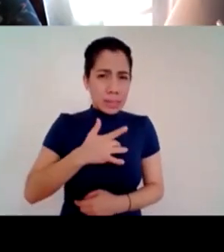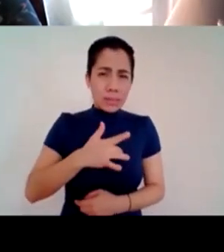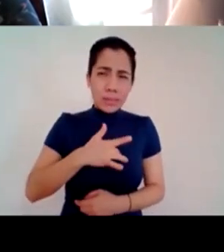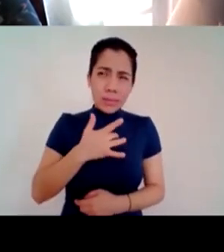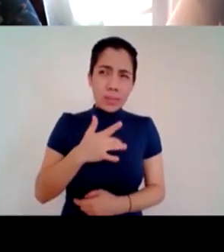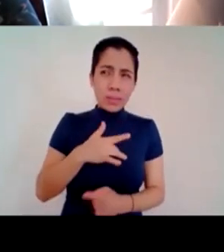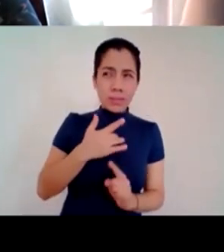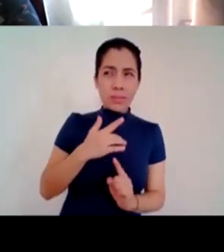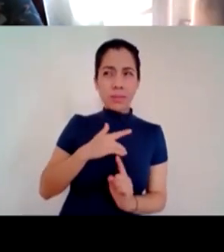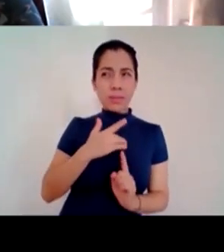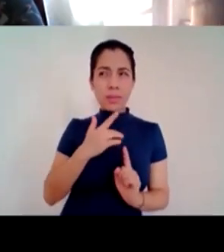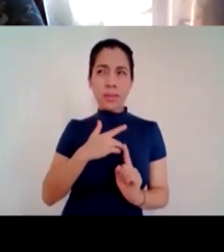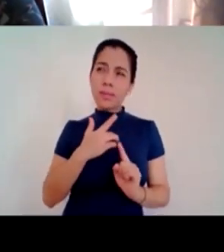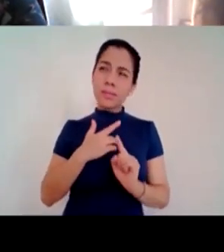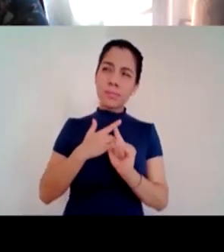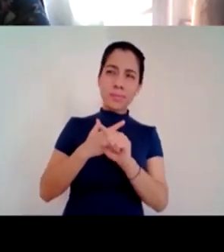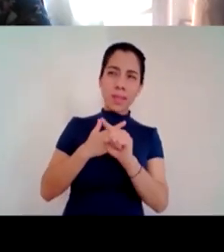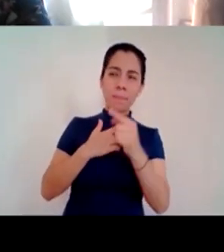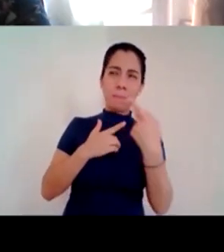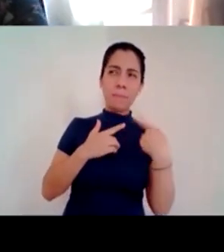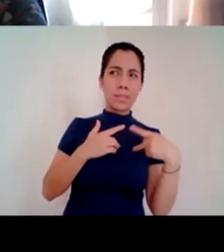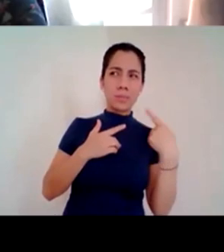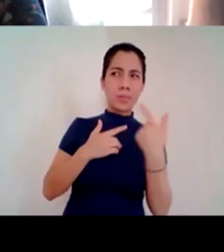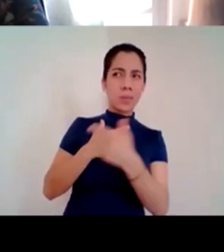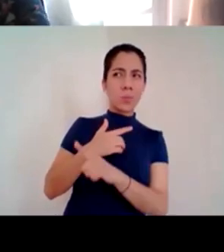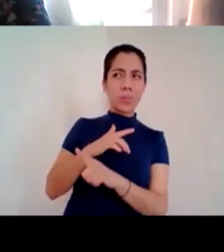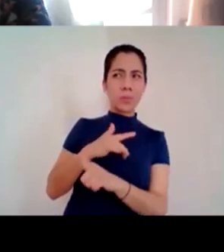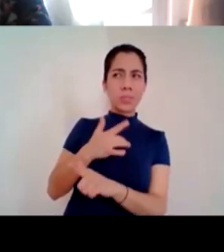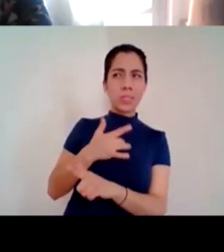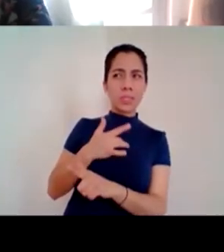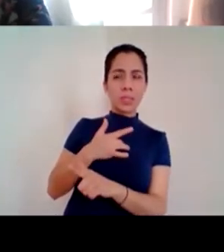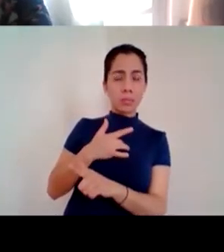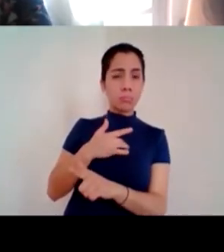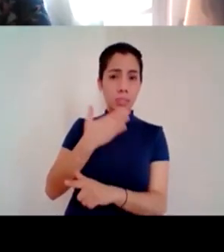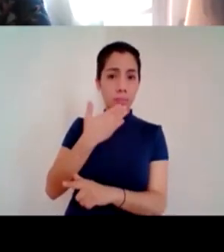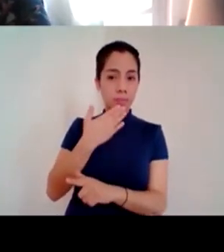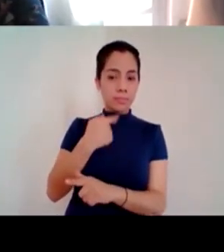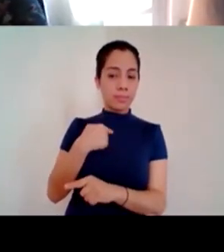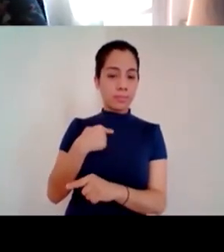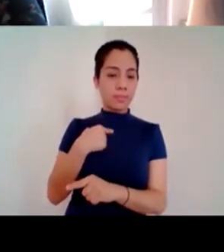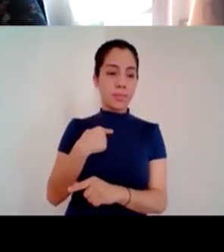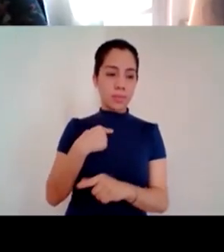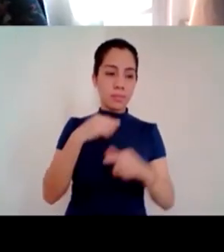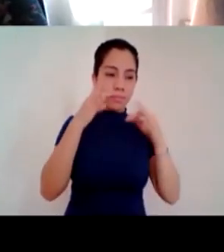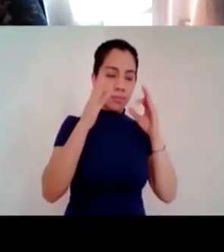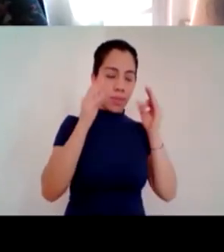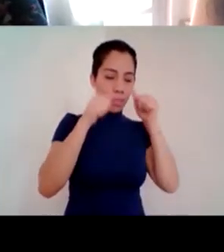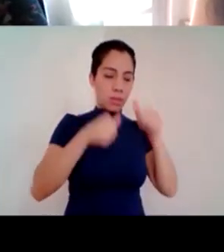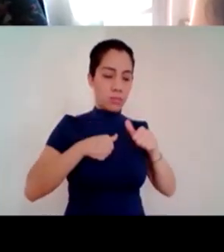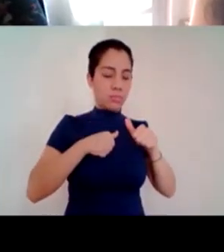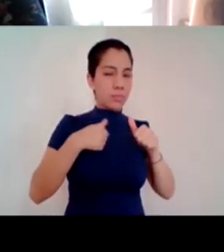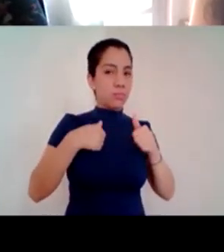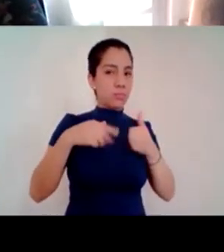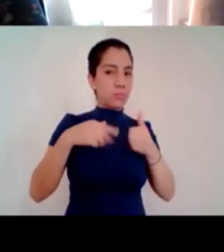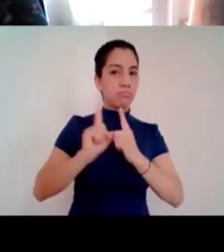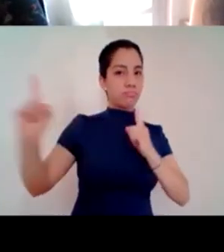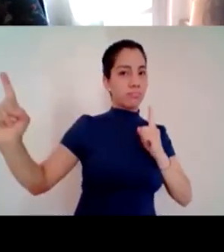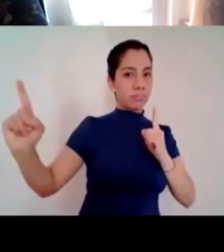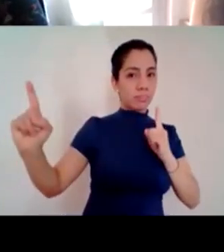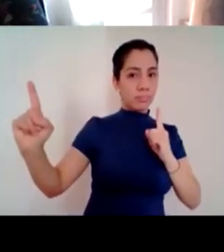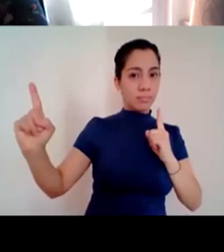si tu intuición te dice algo no me gusta aquí hazte caso y eso y eso pasa por el cuerpo